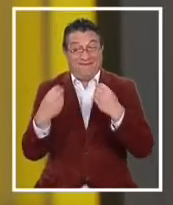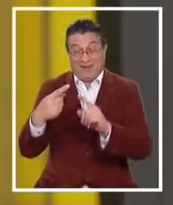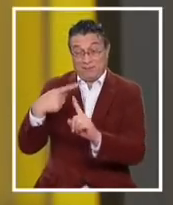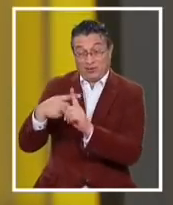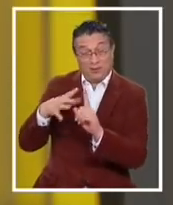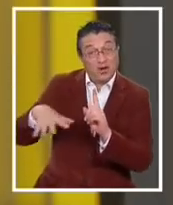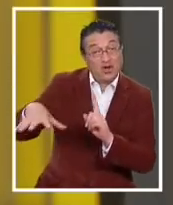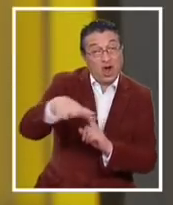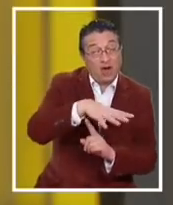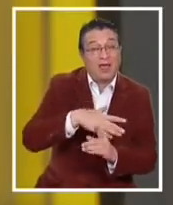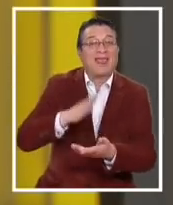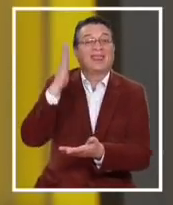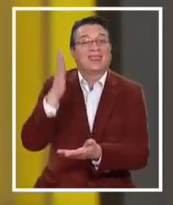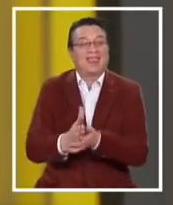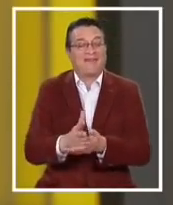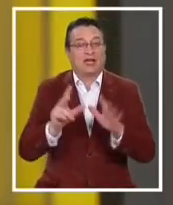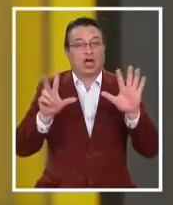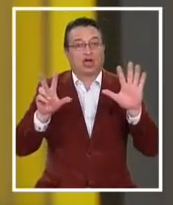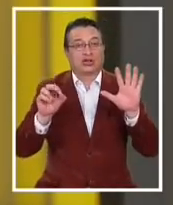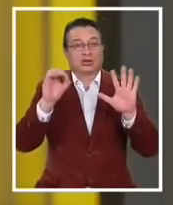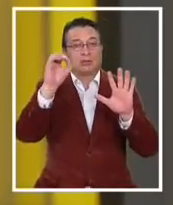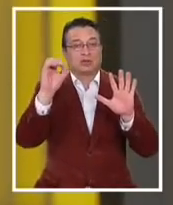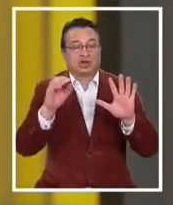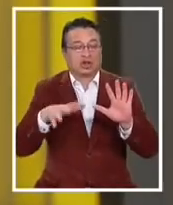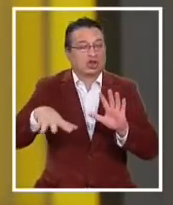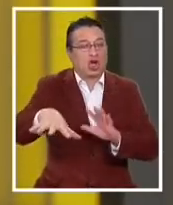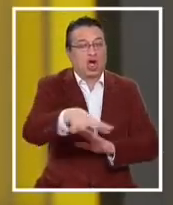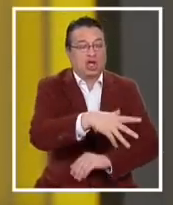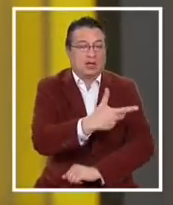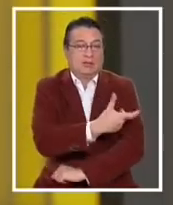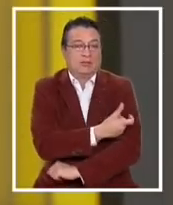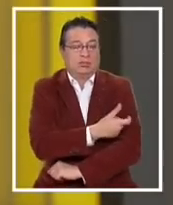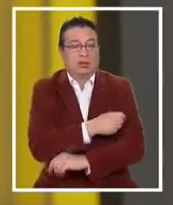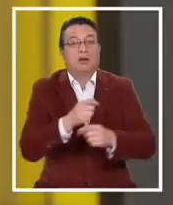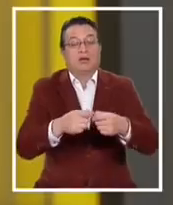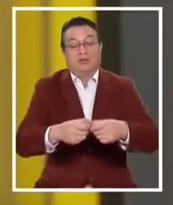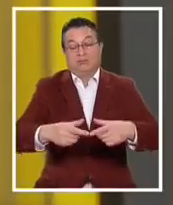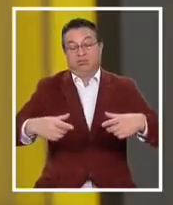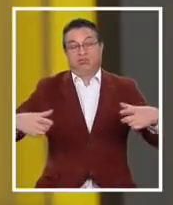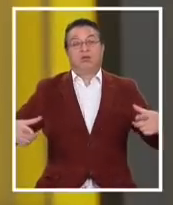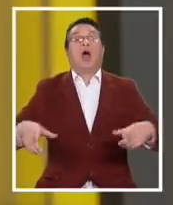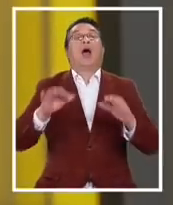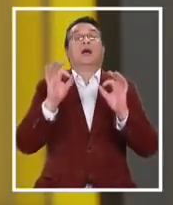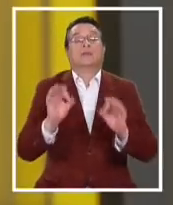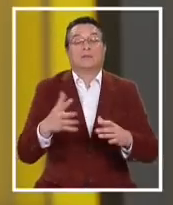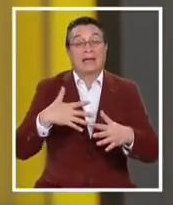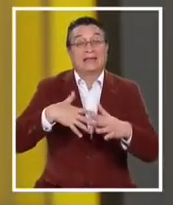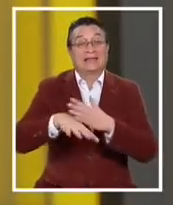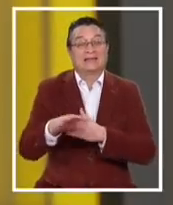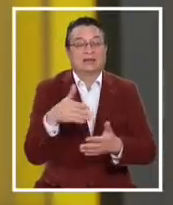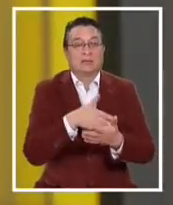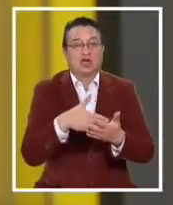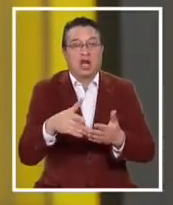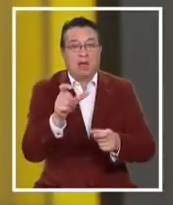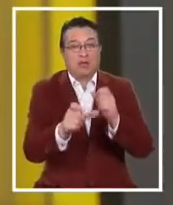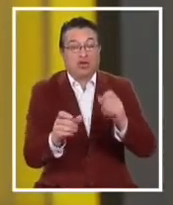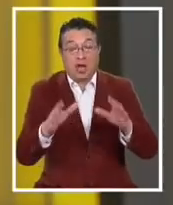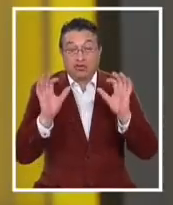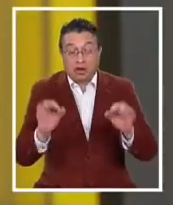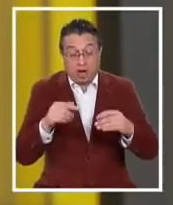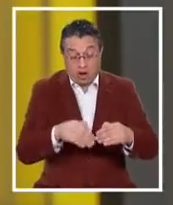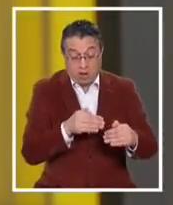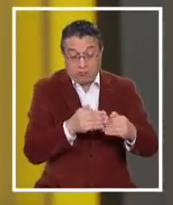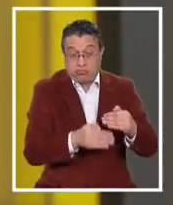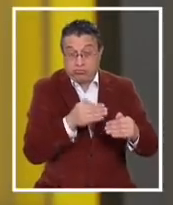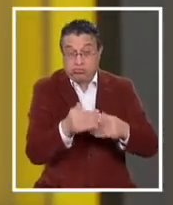poblacional, tenemos que vacunar al 80% de la población en Chile y eso alcanzar la inmunidad de rebaño. Eso son poco más de 15 millones de personas. Al ritmo que